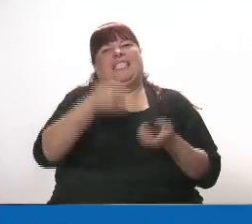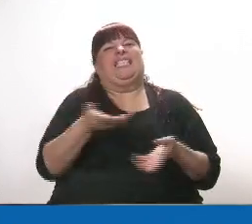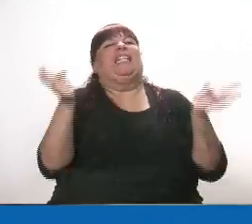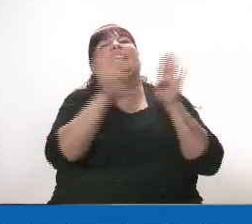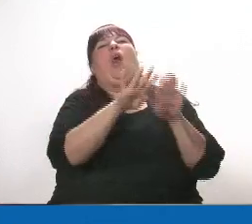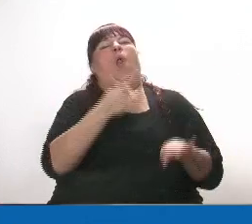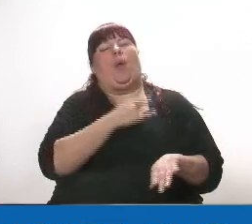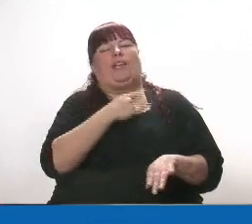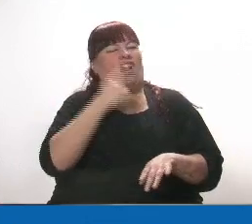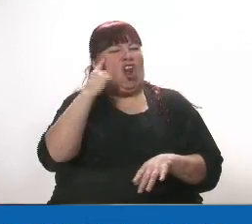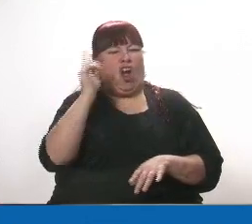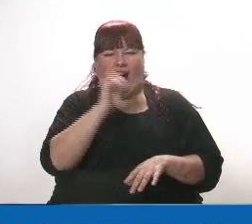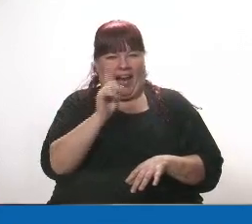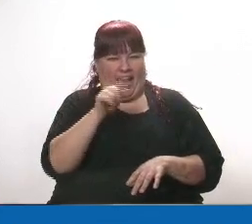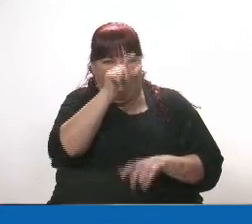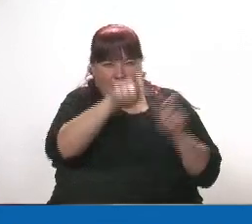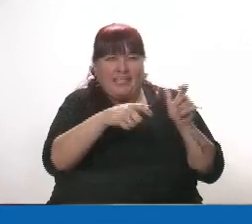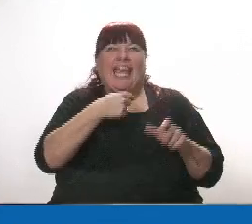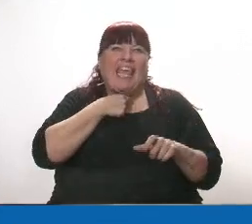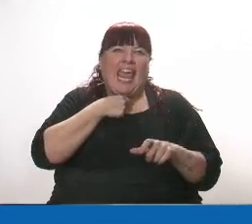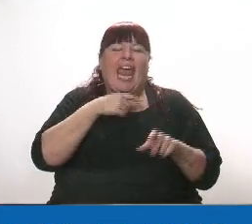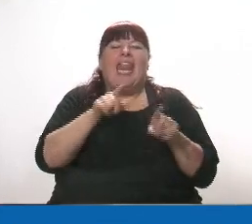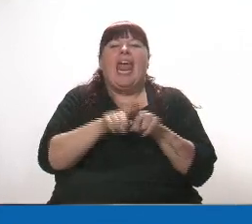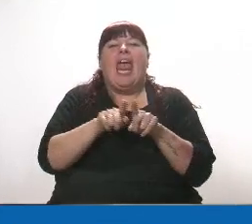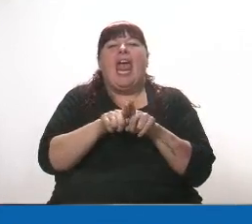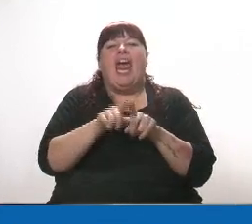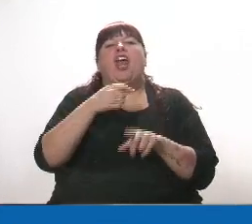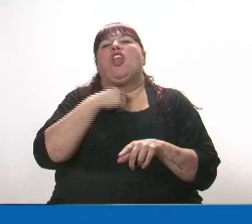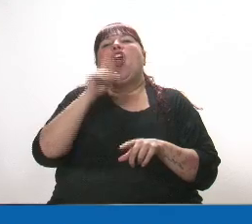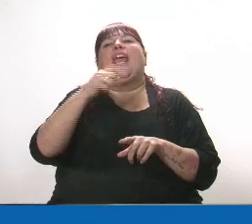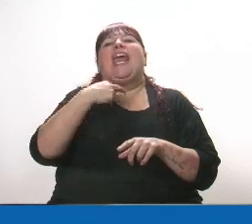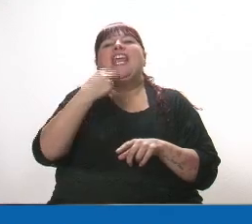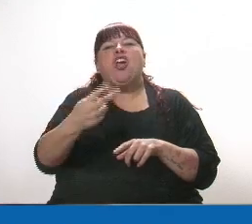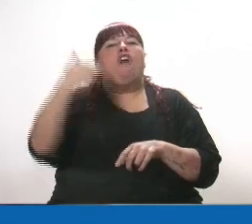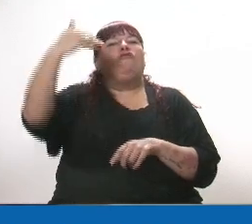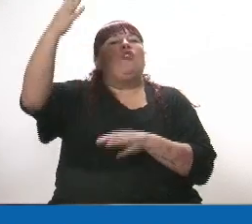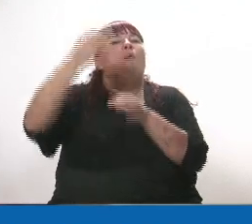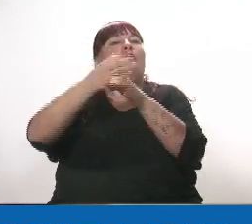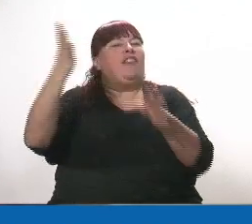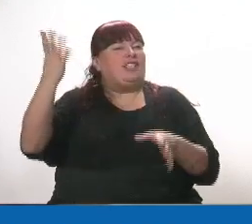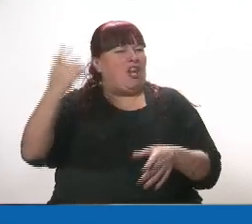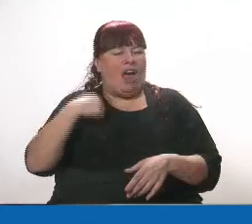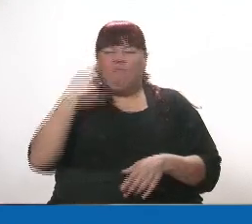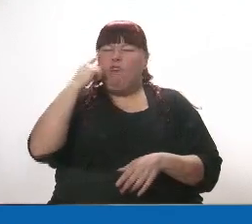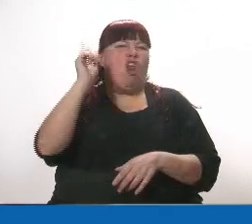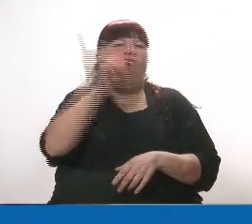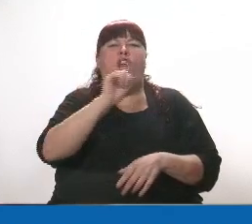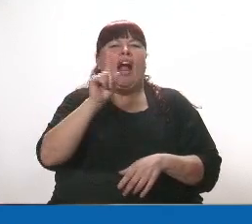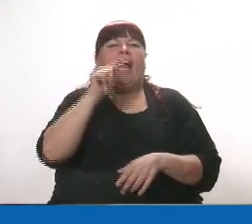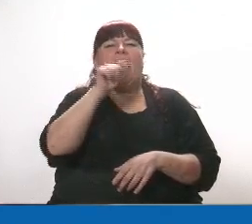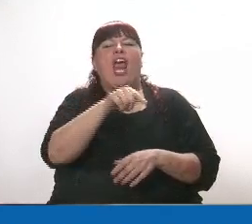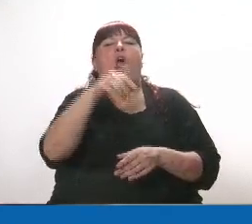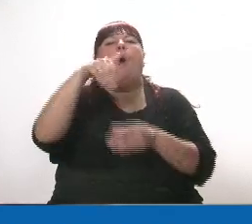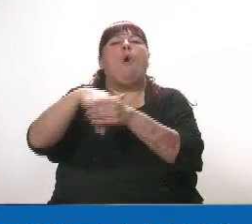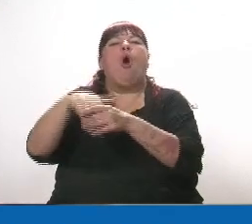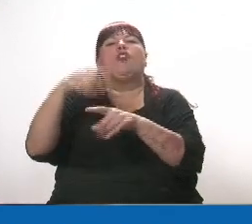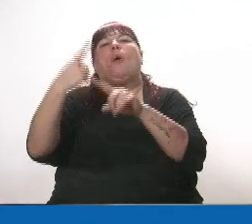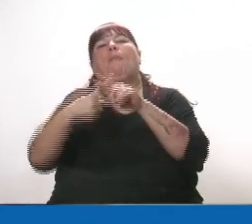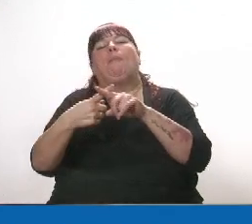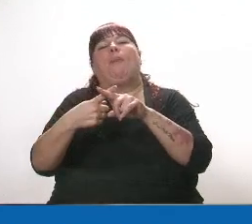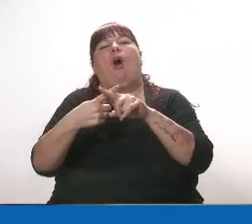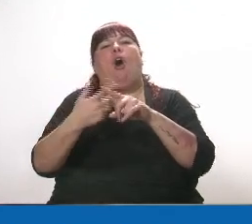cierren no creo que sea porque no quieran que sus hijos sean profesionales no creo que sea